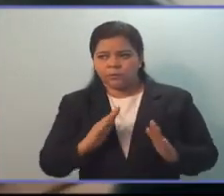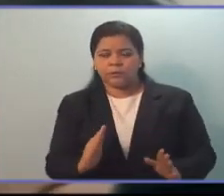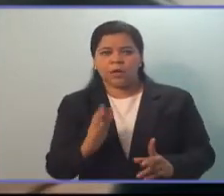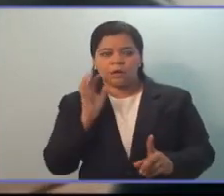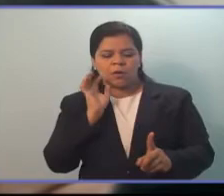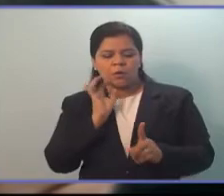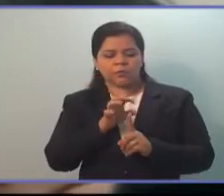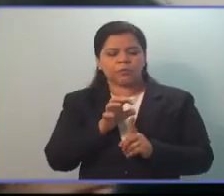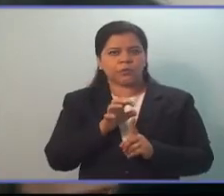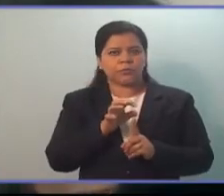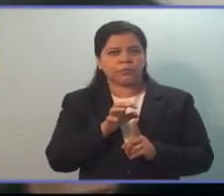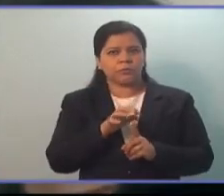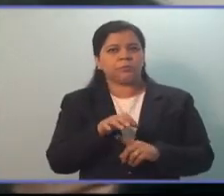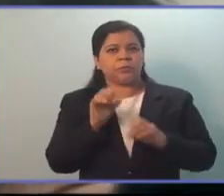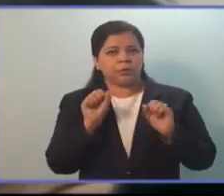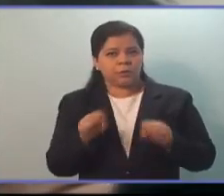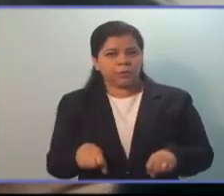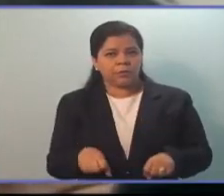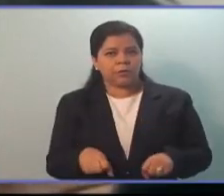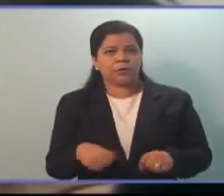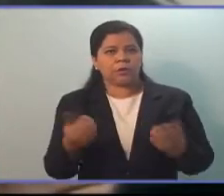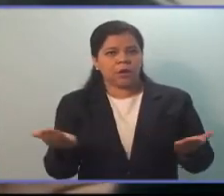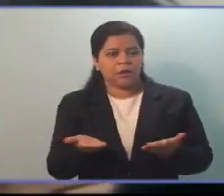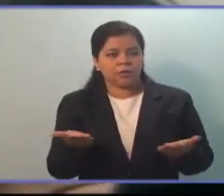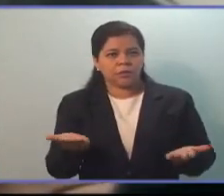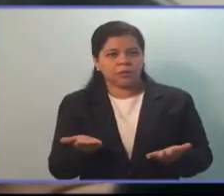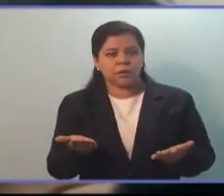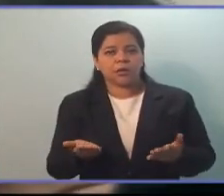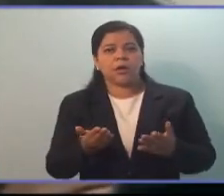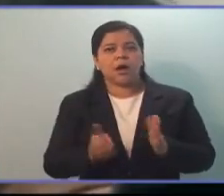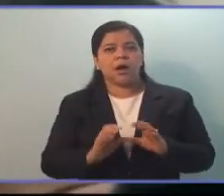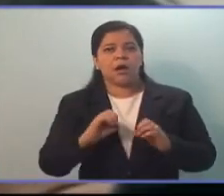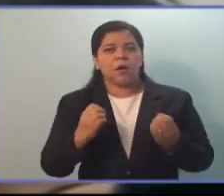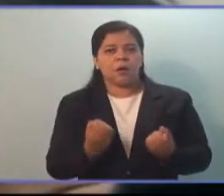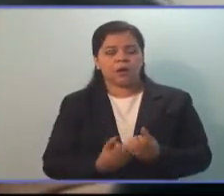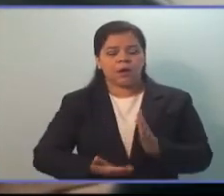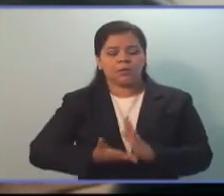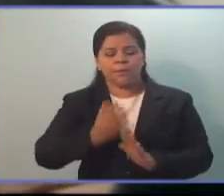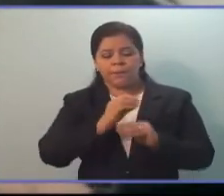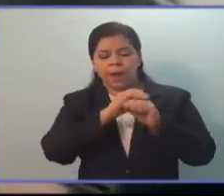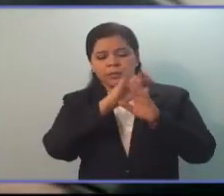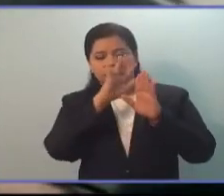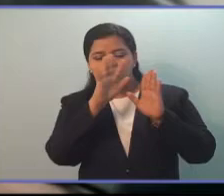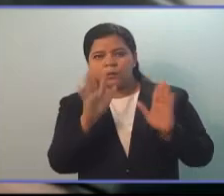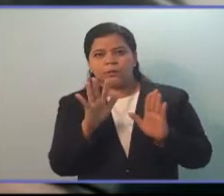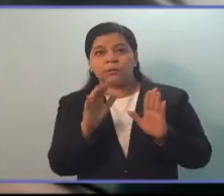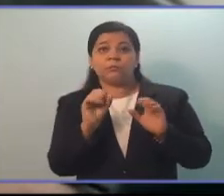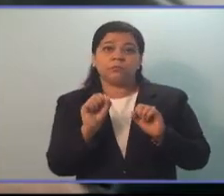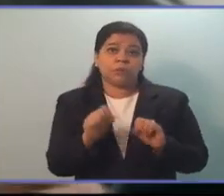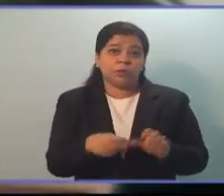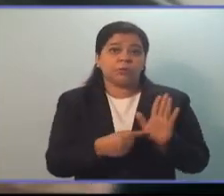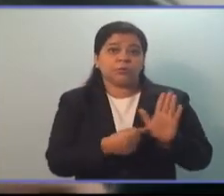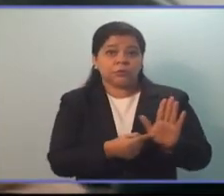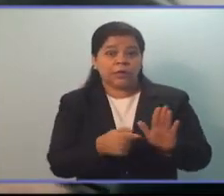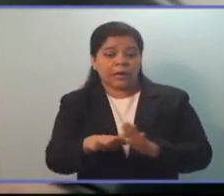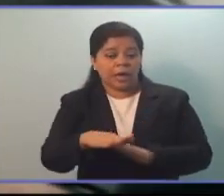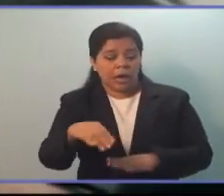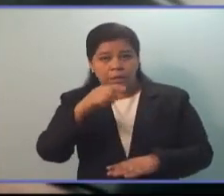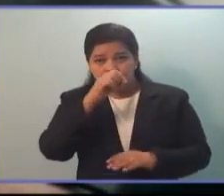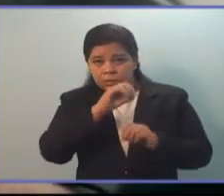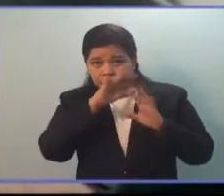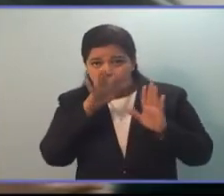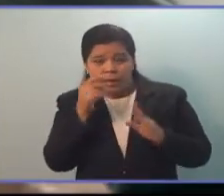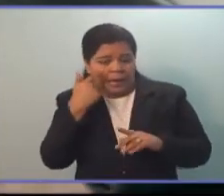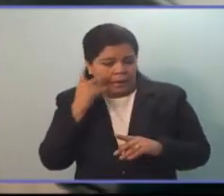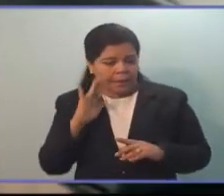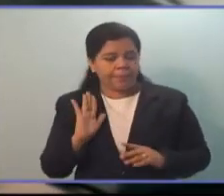corrupción, para poder ser el organismo más transparente o demostrar aires de transparencia? Por ejemplo, pongo